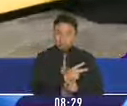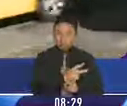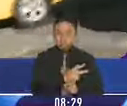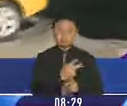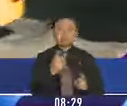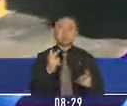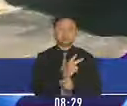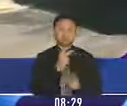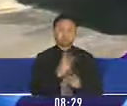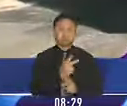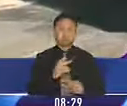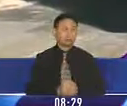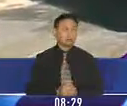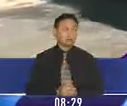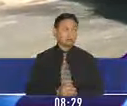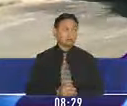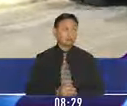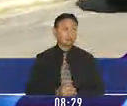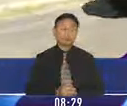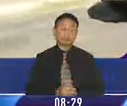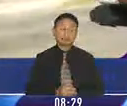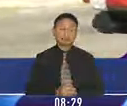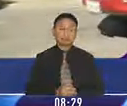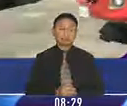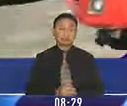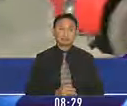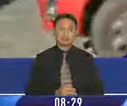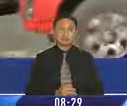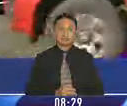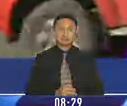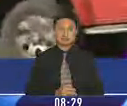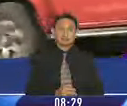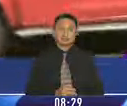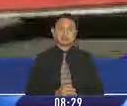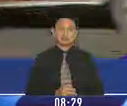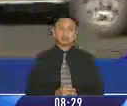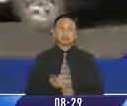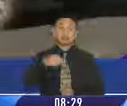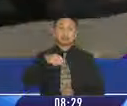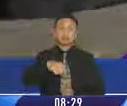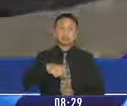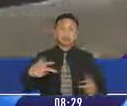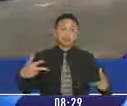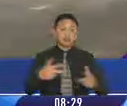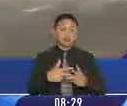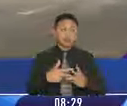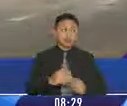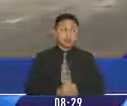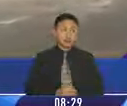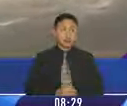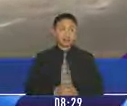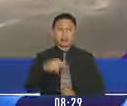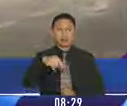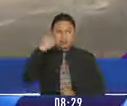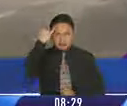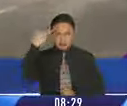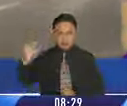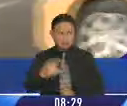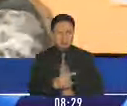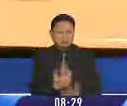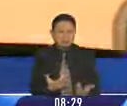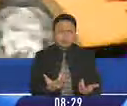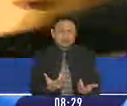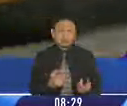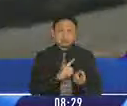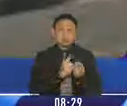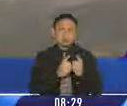peligrosos. Aparte de eso, mejor son peligrosos. Tienen una señalética que no sirve. Son inventores de la agua tibia y hacen de otra